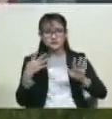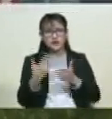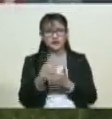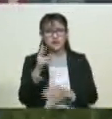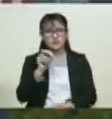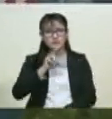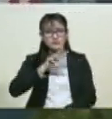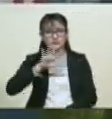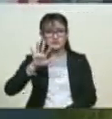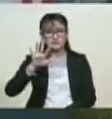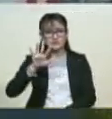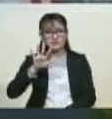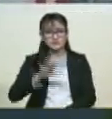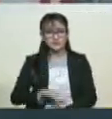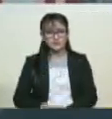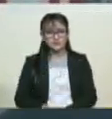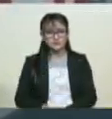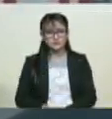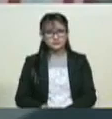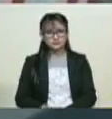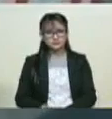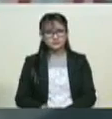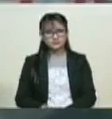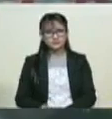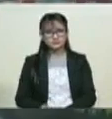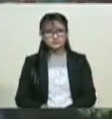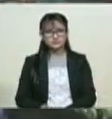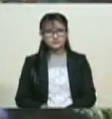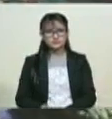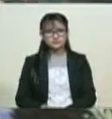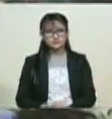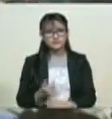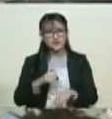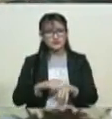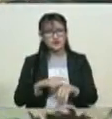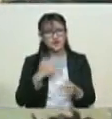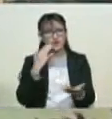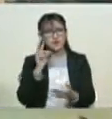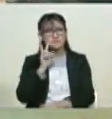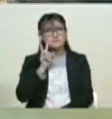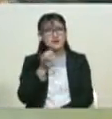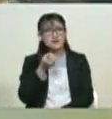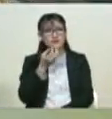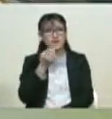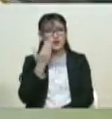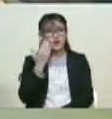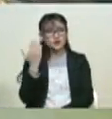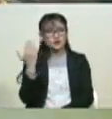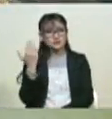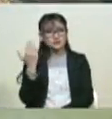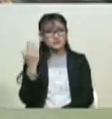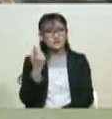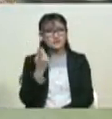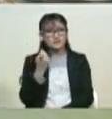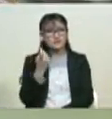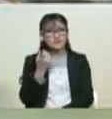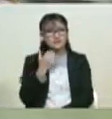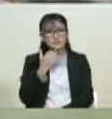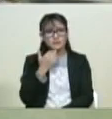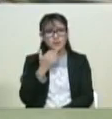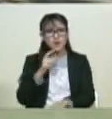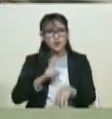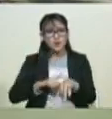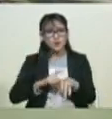2025 como podemos apreciar hasta ahora desde el palacio de gobierno faltan ya pocos